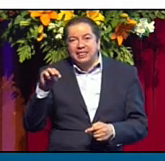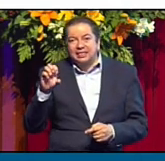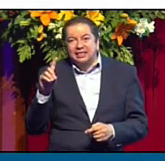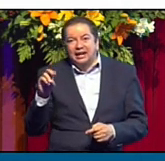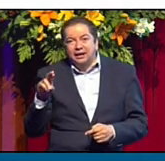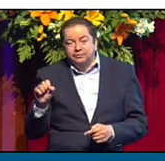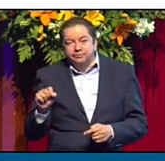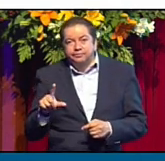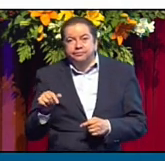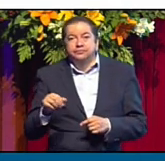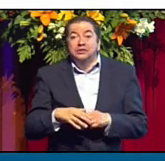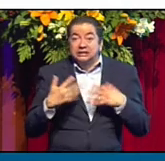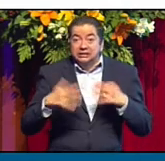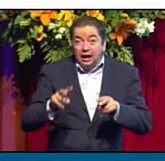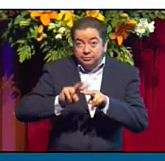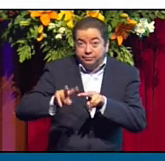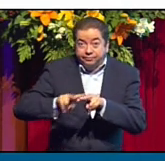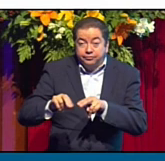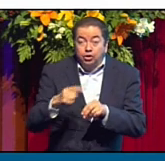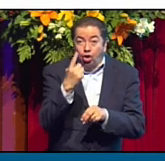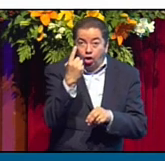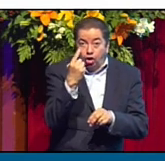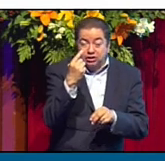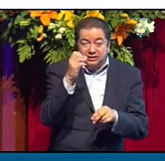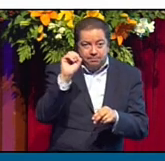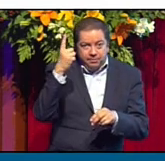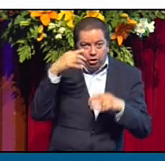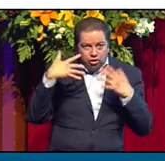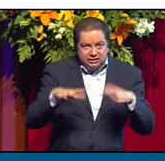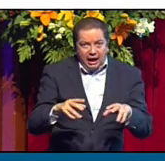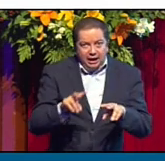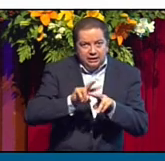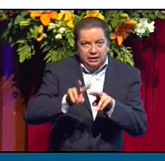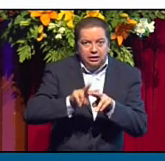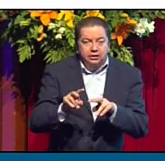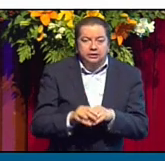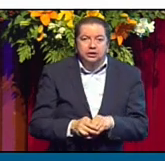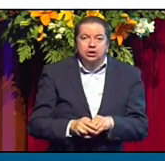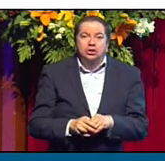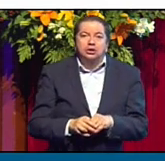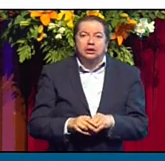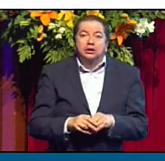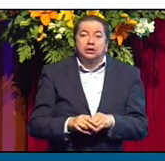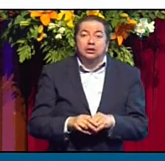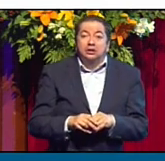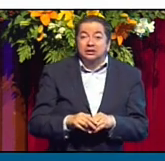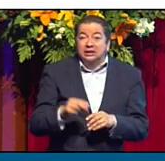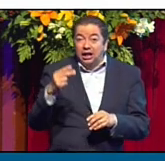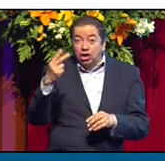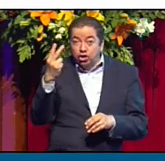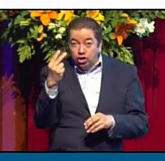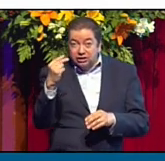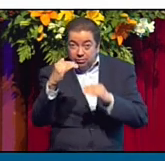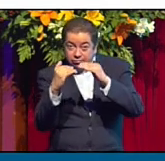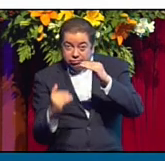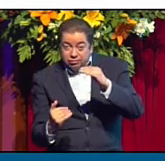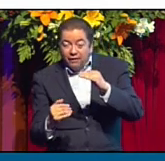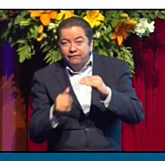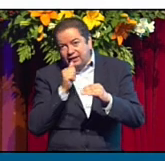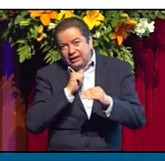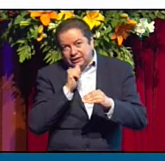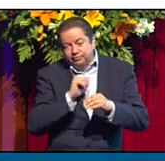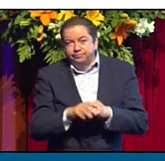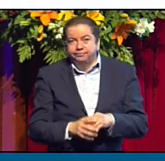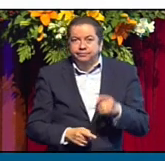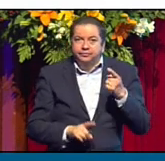otros ejecutados. Los 11 primeros que voy a mencionar están ejecutados. Los que desde el 12 en adelante por ejecutarse.